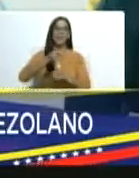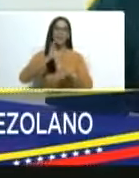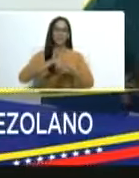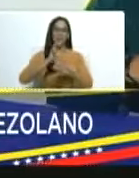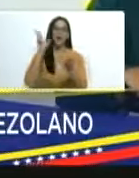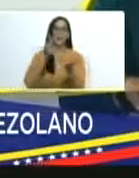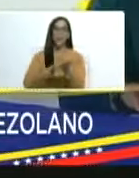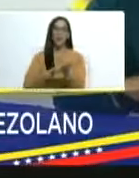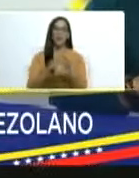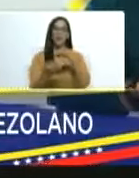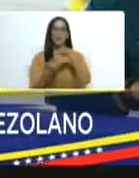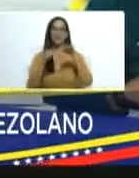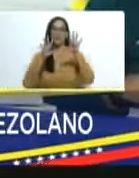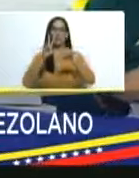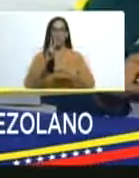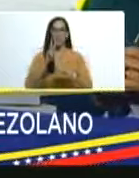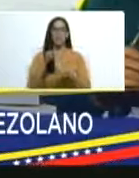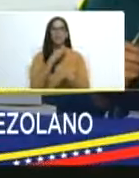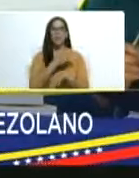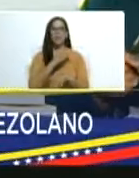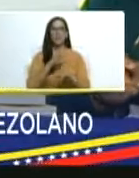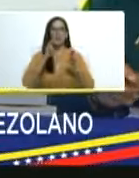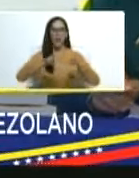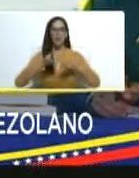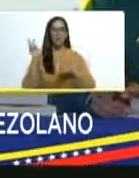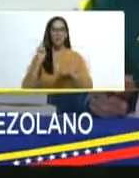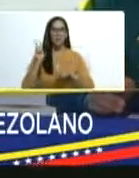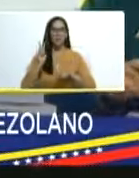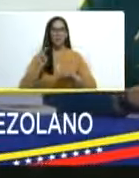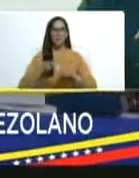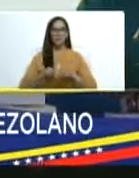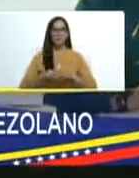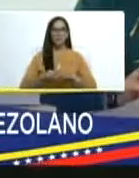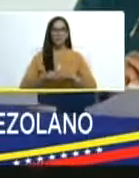vértice 12 de la Gran Misión Agro-Venezuela.